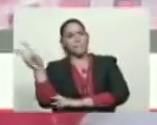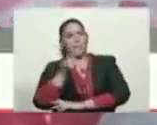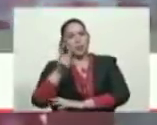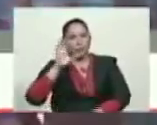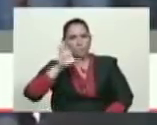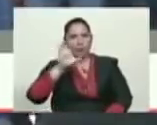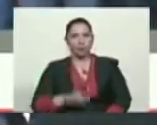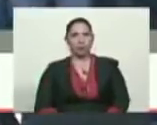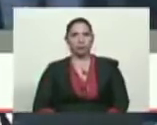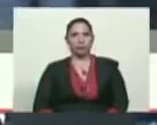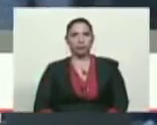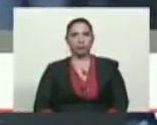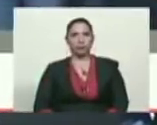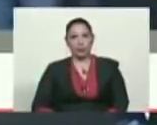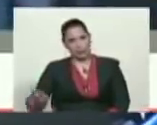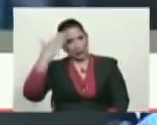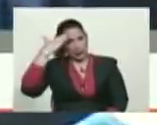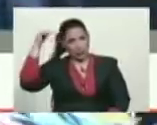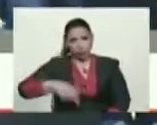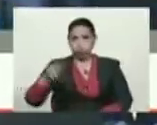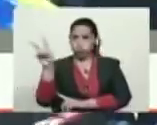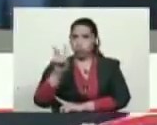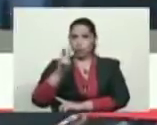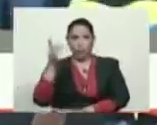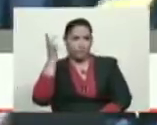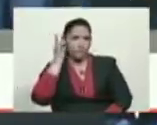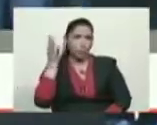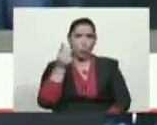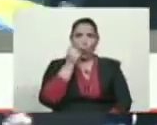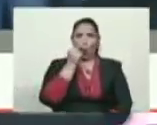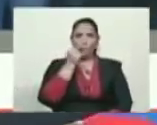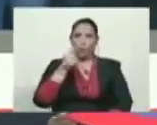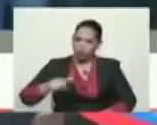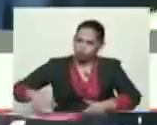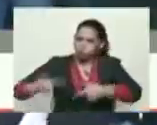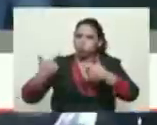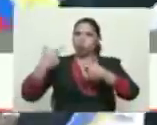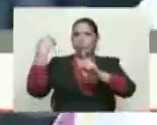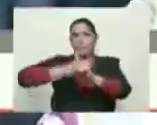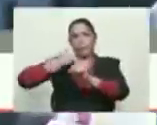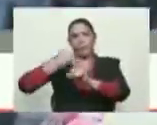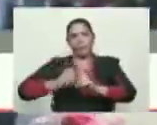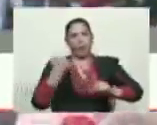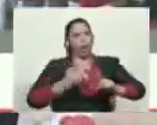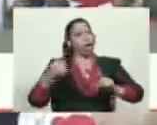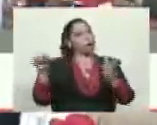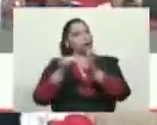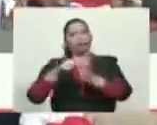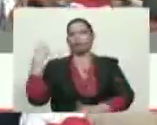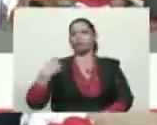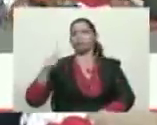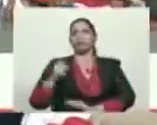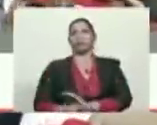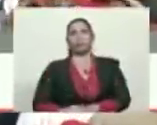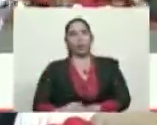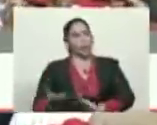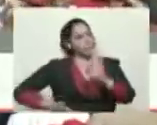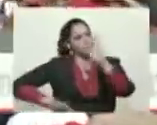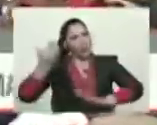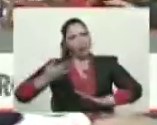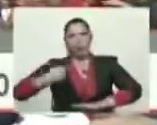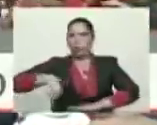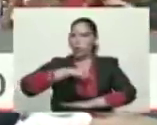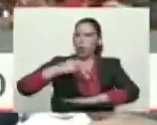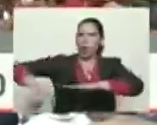patria, para que se sepa que aquí en Venezuela hay mujeres y hombres dispuestos a dar la batalla donde tengamos que darla. ¡Vamos todos a la